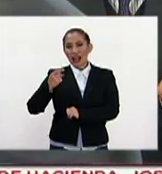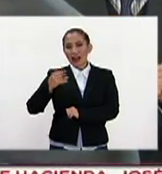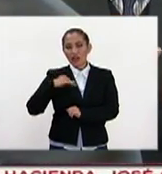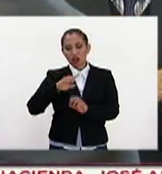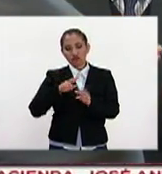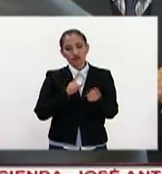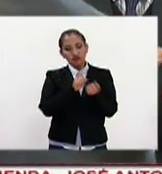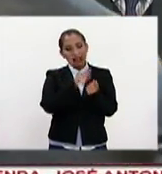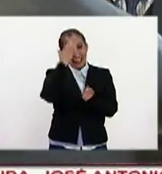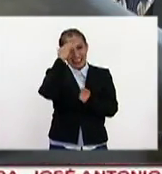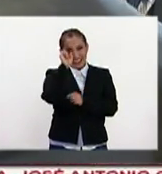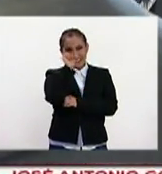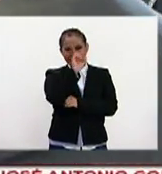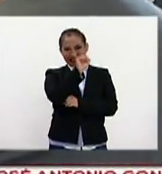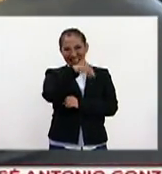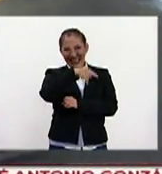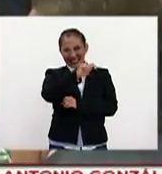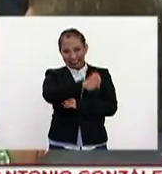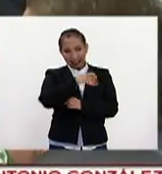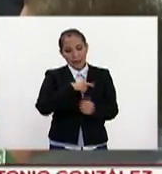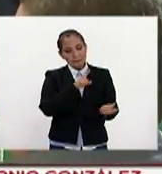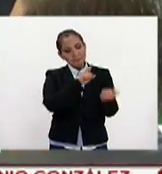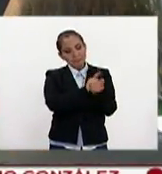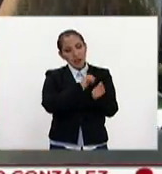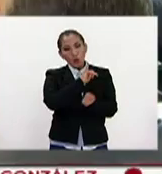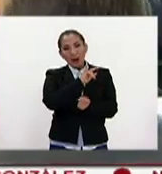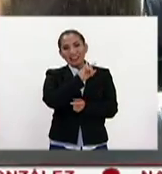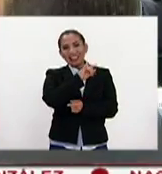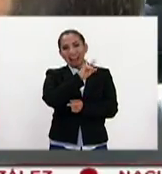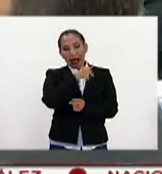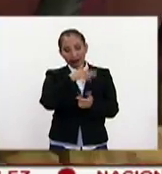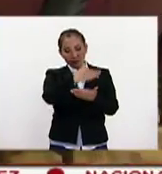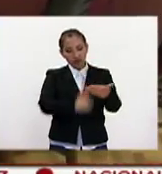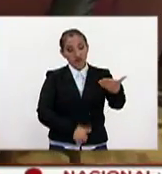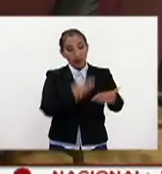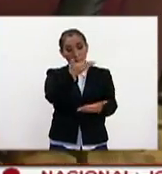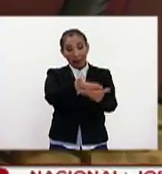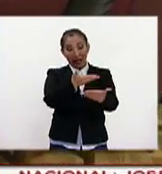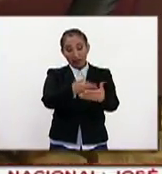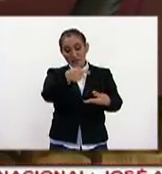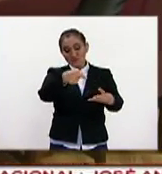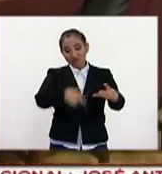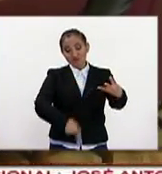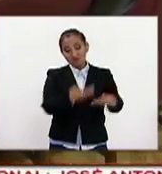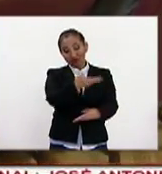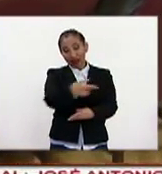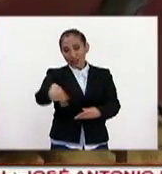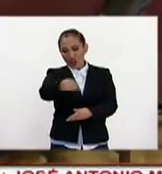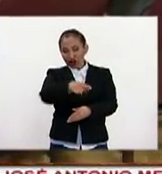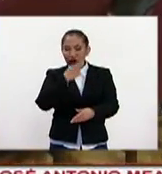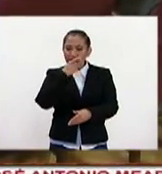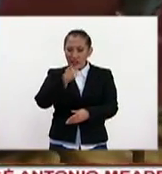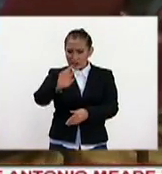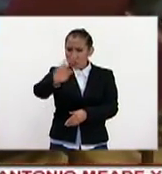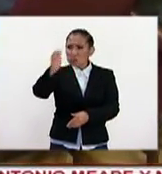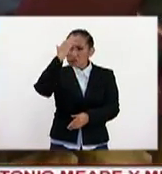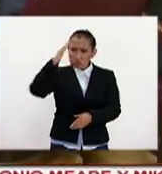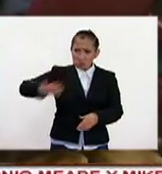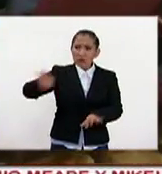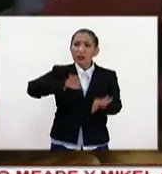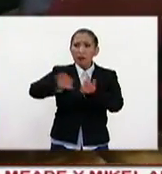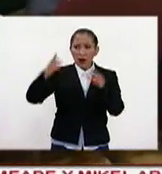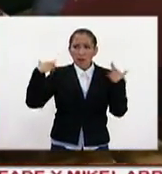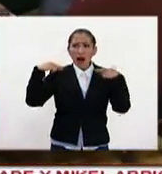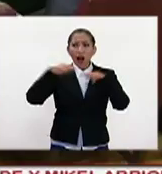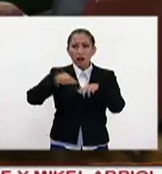recibió del líder del Sindicato Nacional de Trabajadores de la Educación, Juan Díaz de la Torre, el pliego nacional de demandas. Ambos expresaron el reconocimiento a la labor